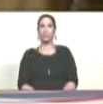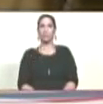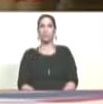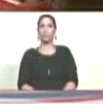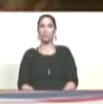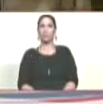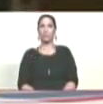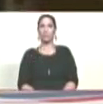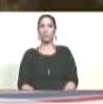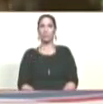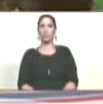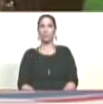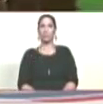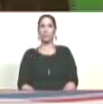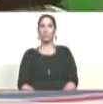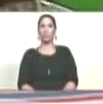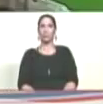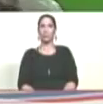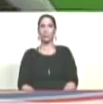de